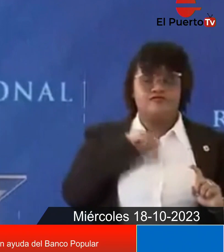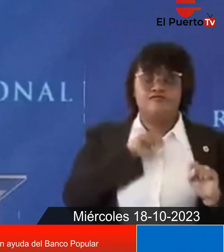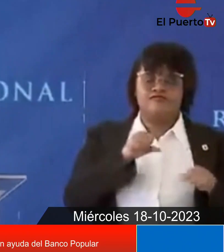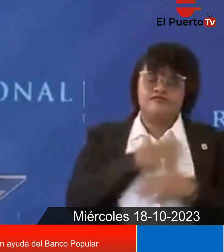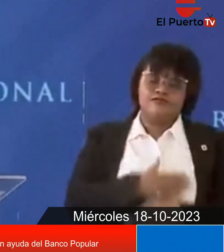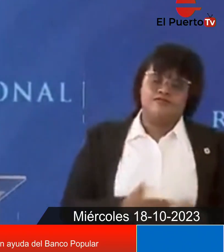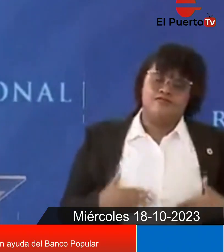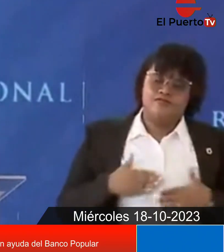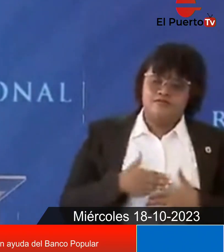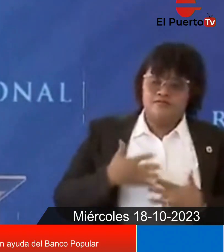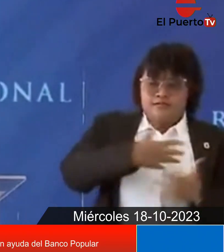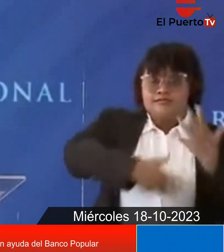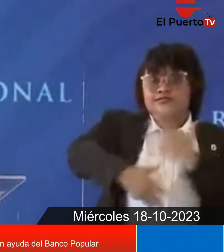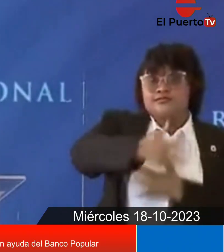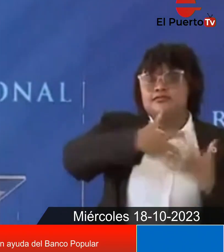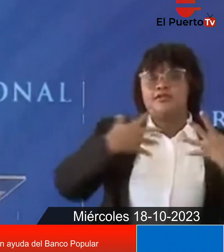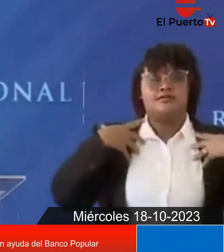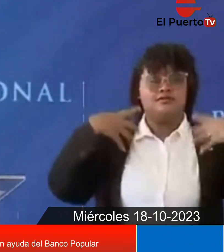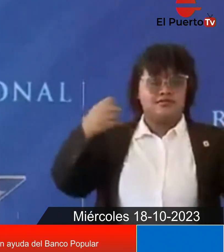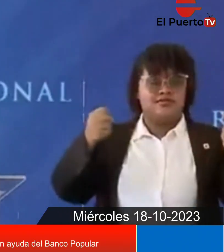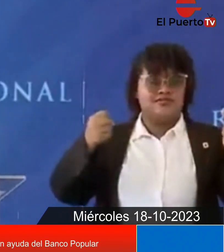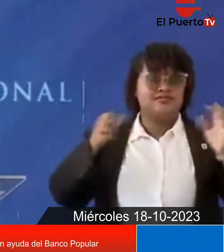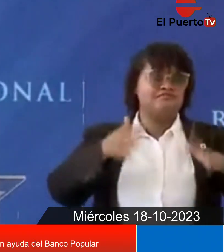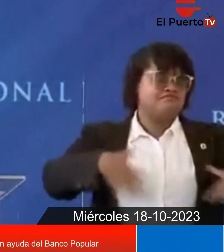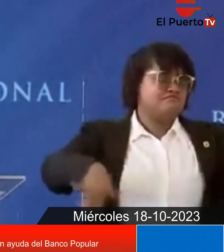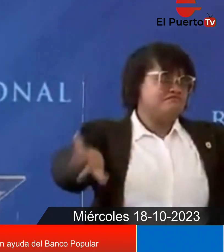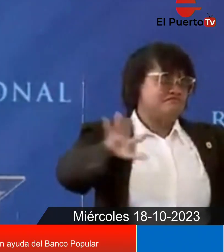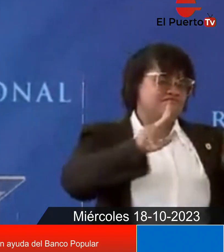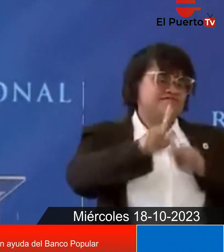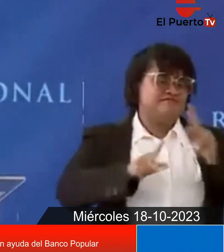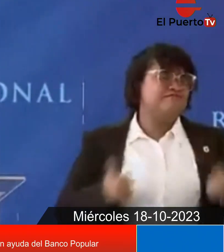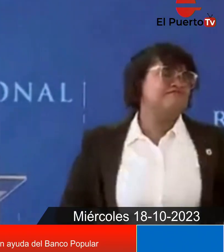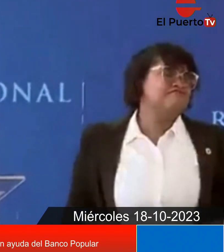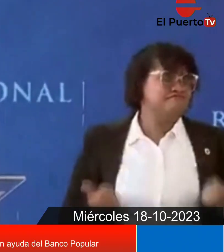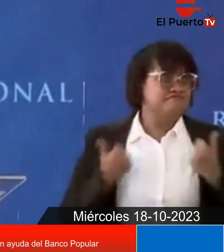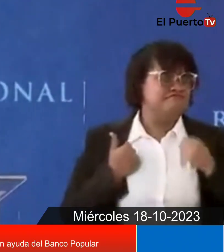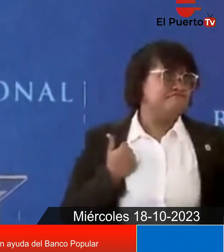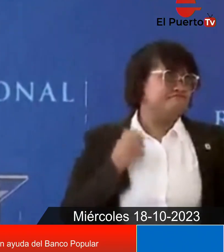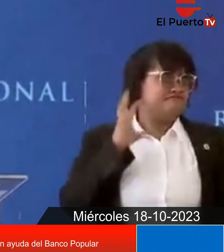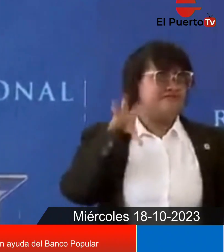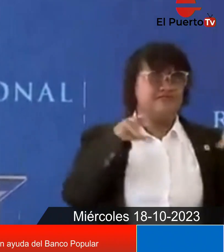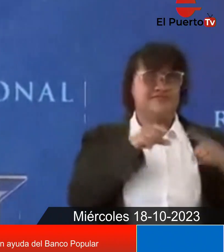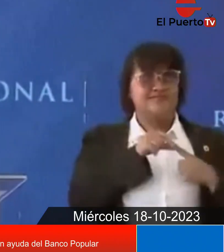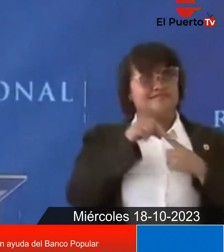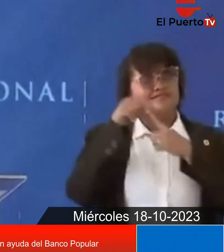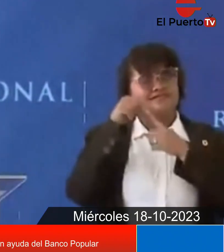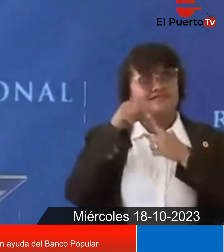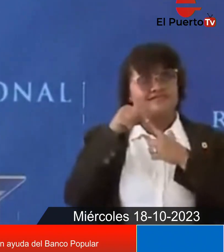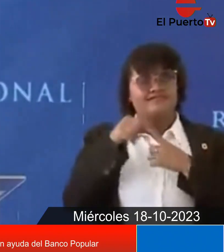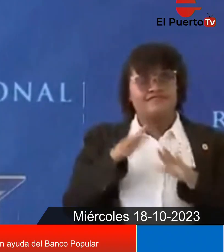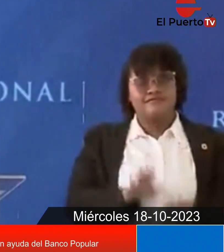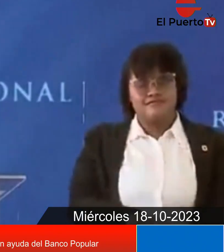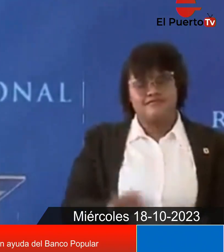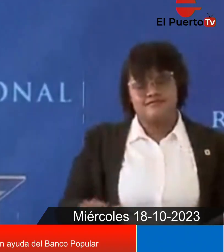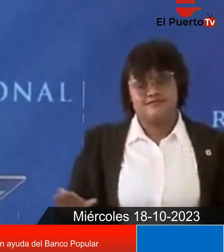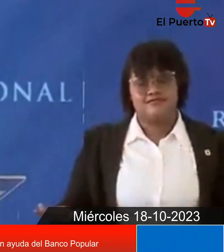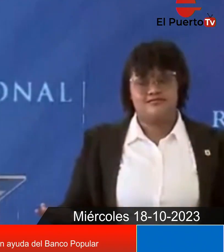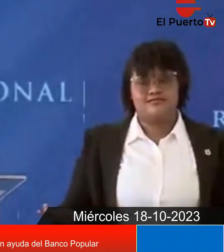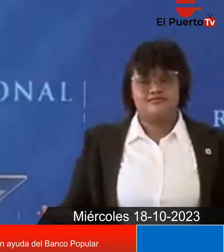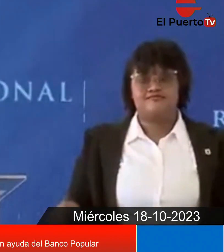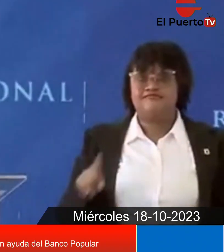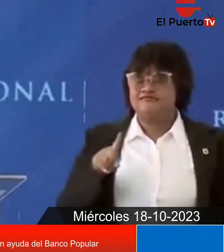convivencia, recreación y salud de los habitantes de esta comunidad, especialmente los niños.